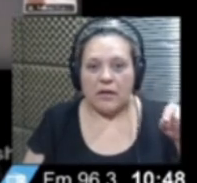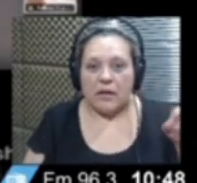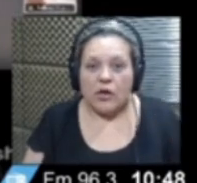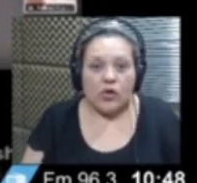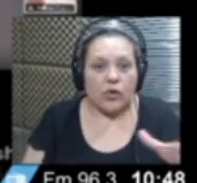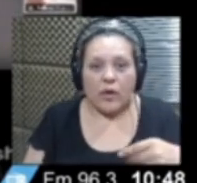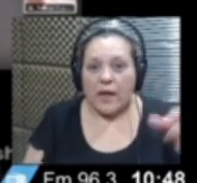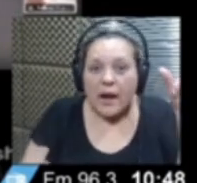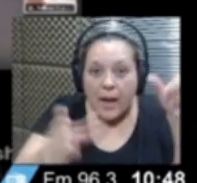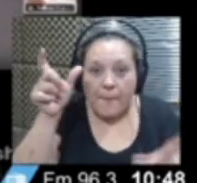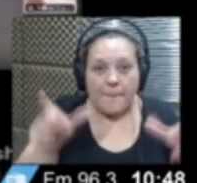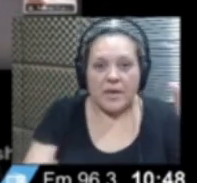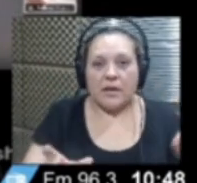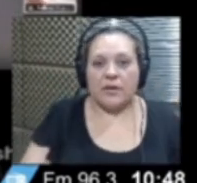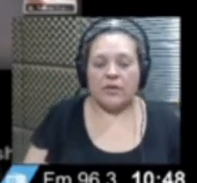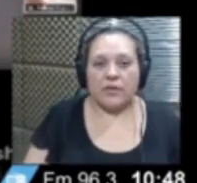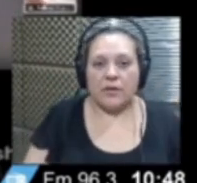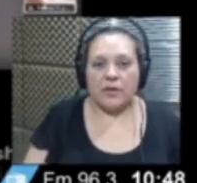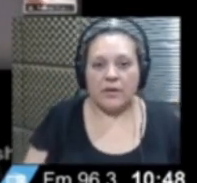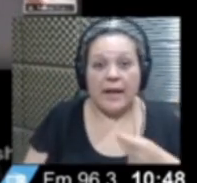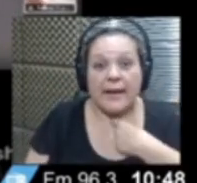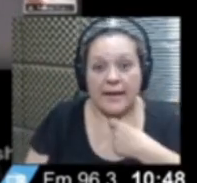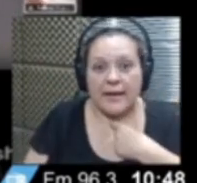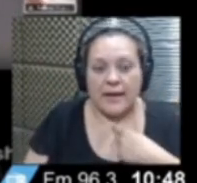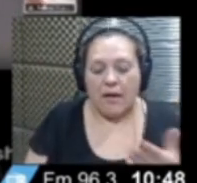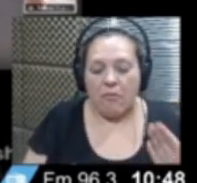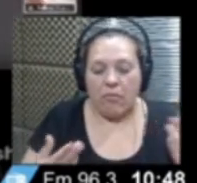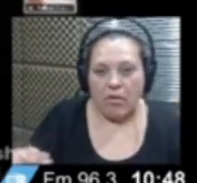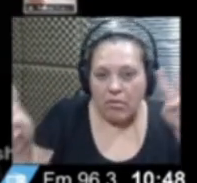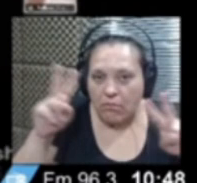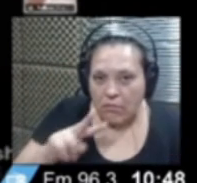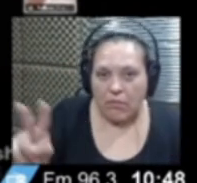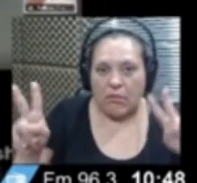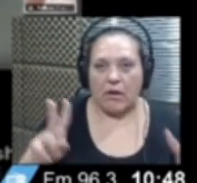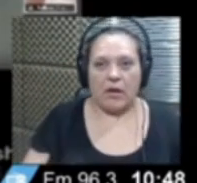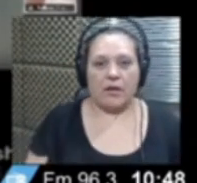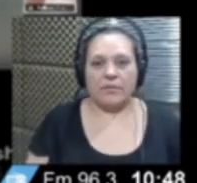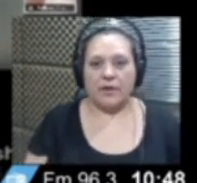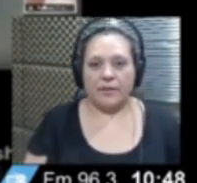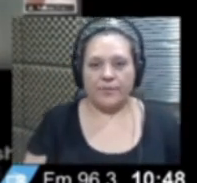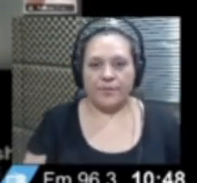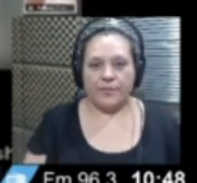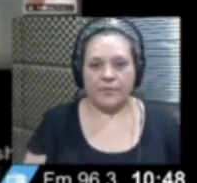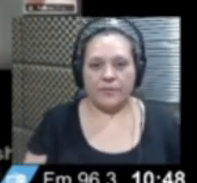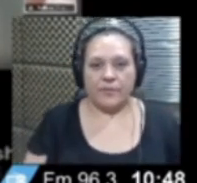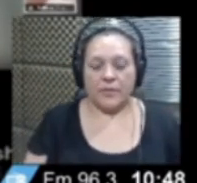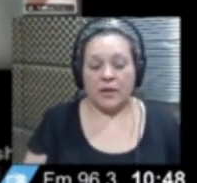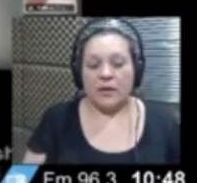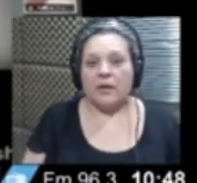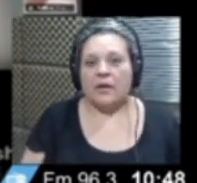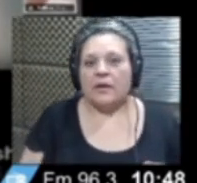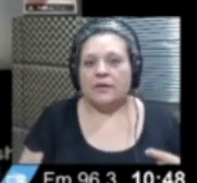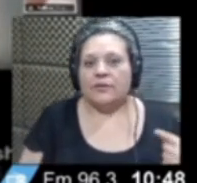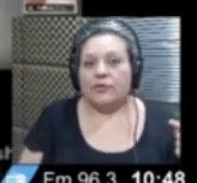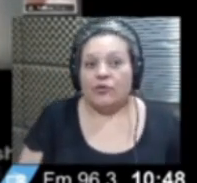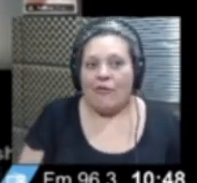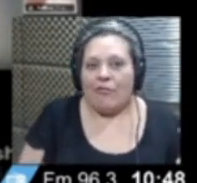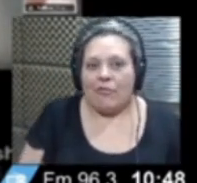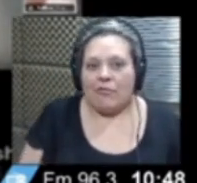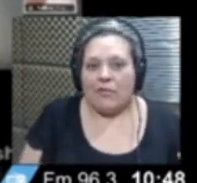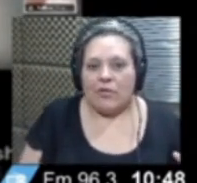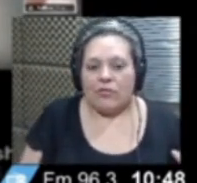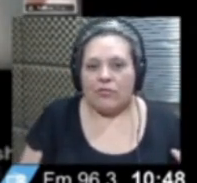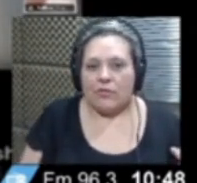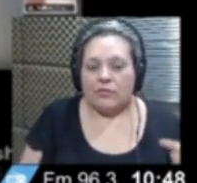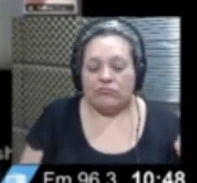movimiento está armado en todas partes del mundo. Bien. Nuestros hermanos están en todas partes del mundo